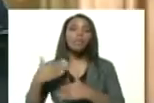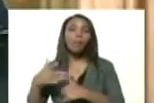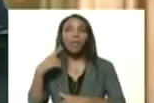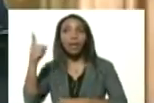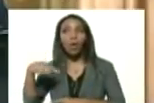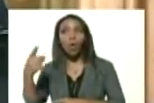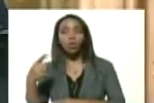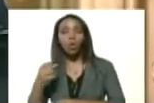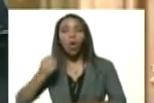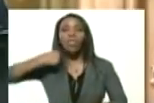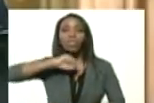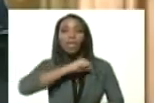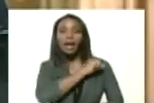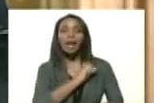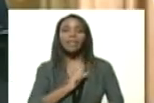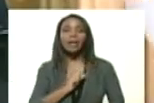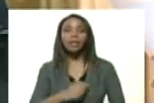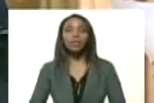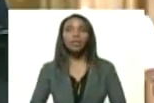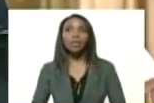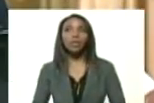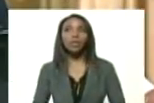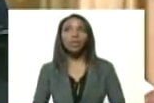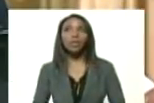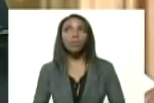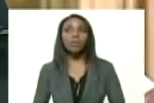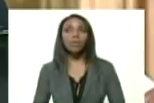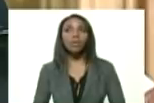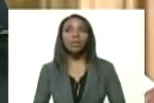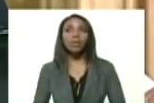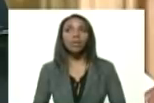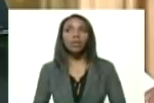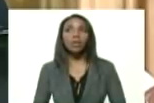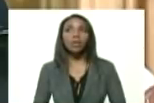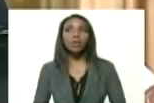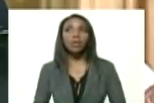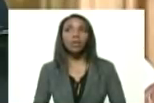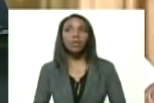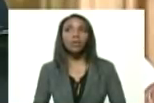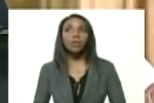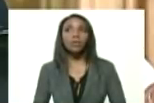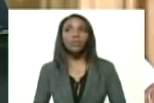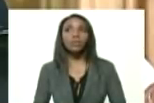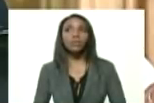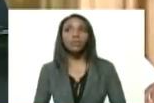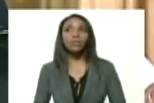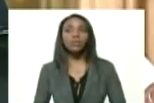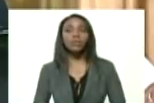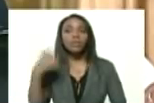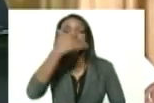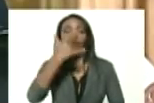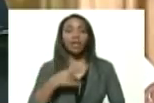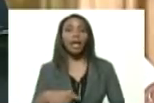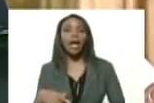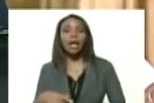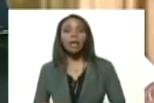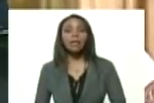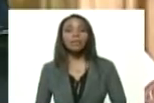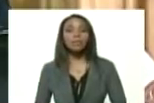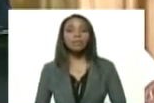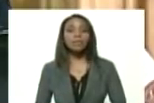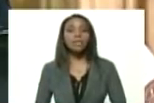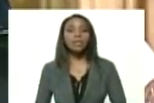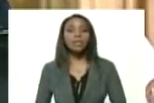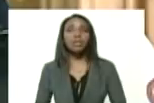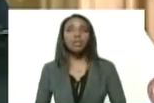tailandia rumanía arabia saudita finlandia sudáfrica indonesia grecia rusia